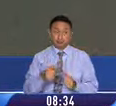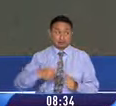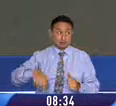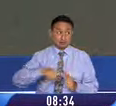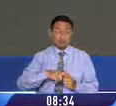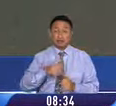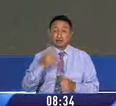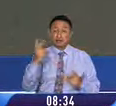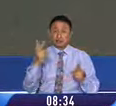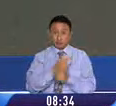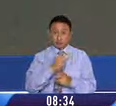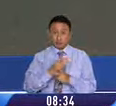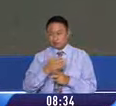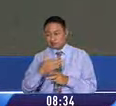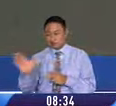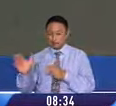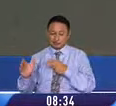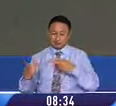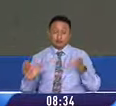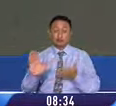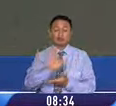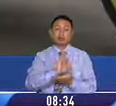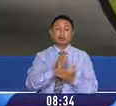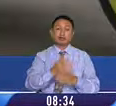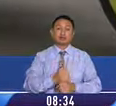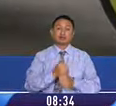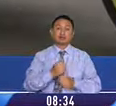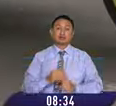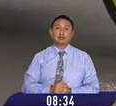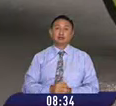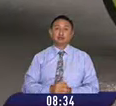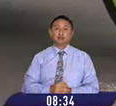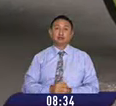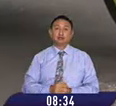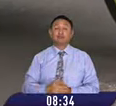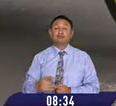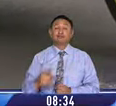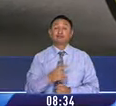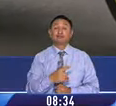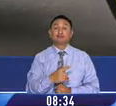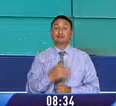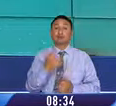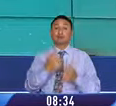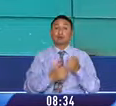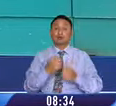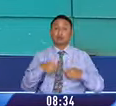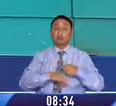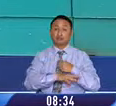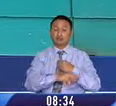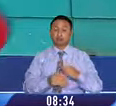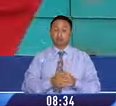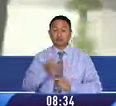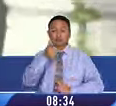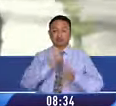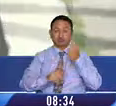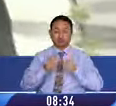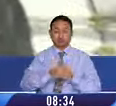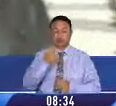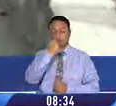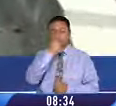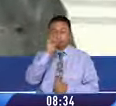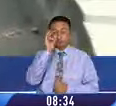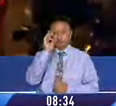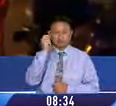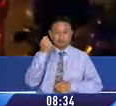esta delincuencia y tener un barrio seguro. En la ferroviaria hay problemas de robo, libadores, microtráfico